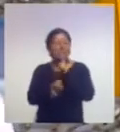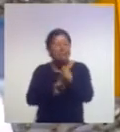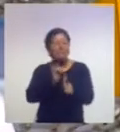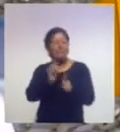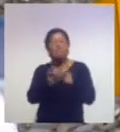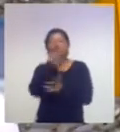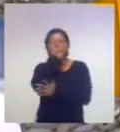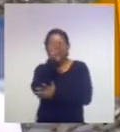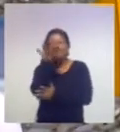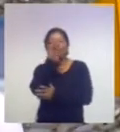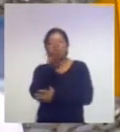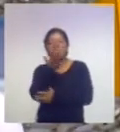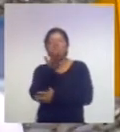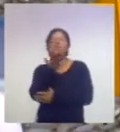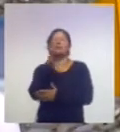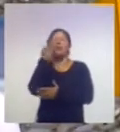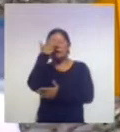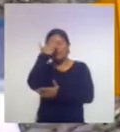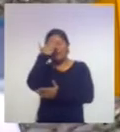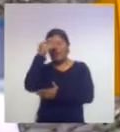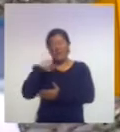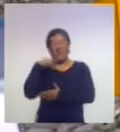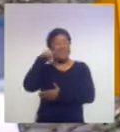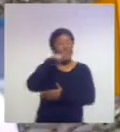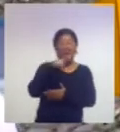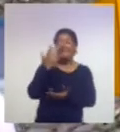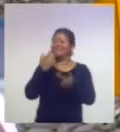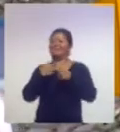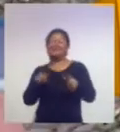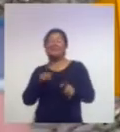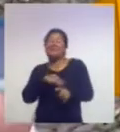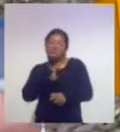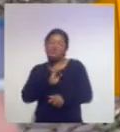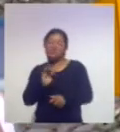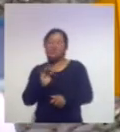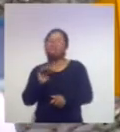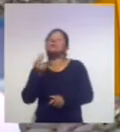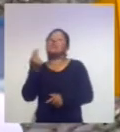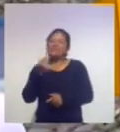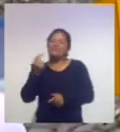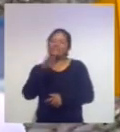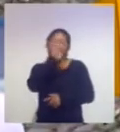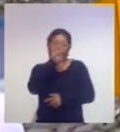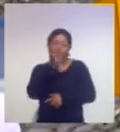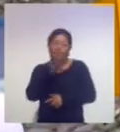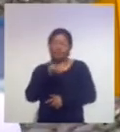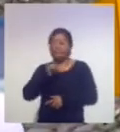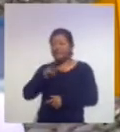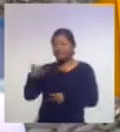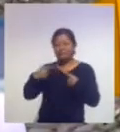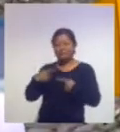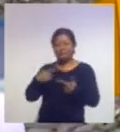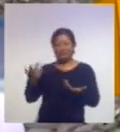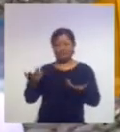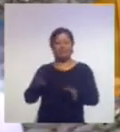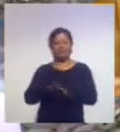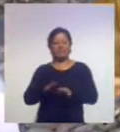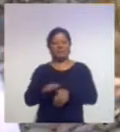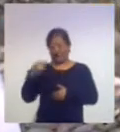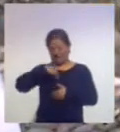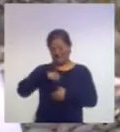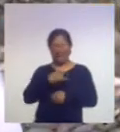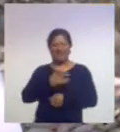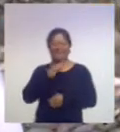puede arrojar otros resultados y la persona pues sufría un cambio bioquímico en el cual ya